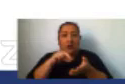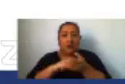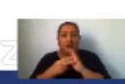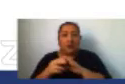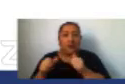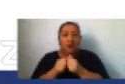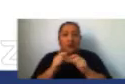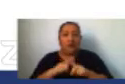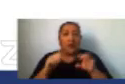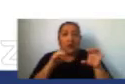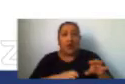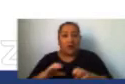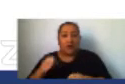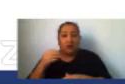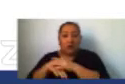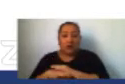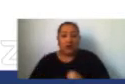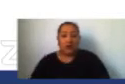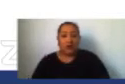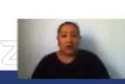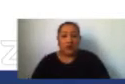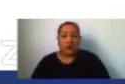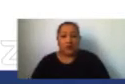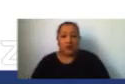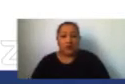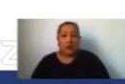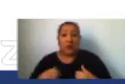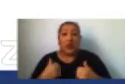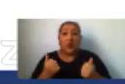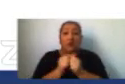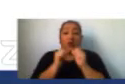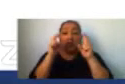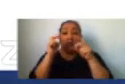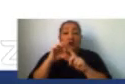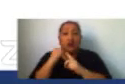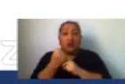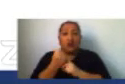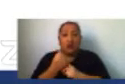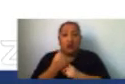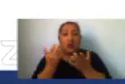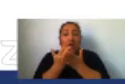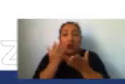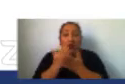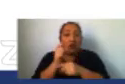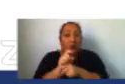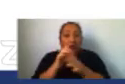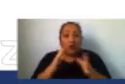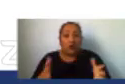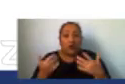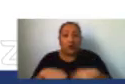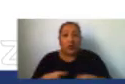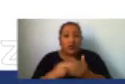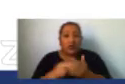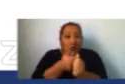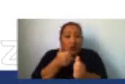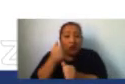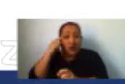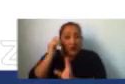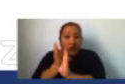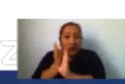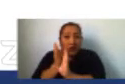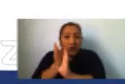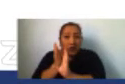actividades pedagógicas, hay acompañamiento socioafectivo a los estudiantes y son monitoreados por los psicólogos,